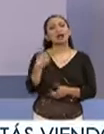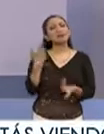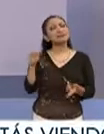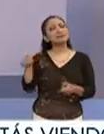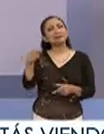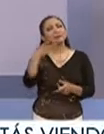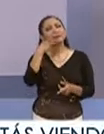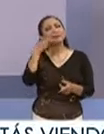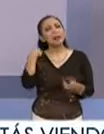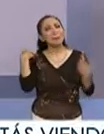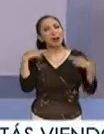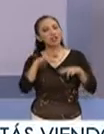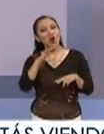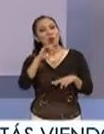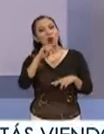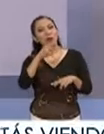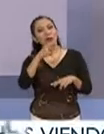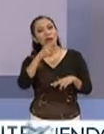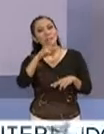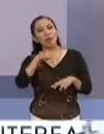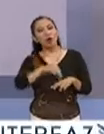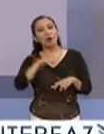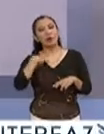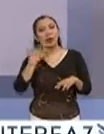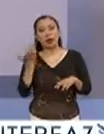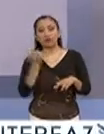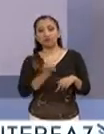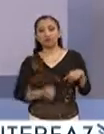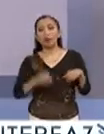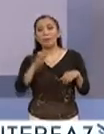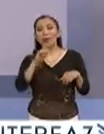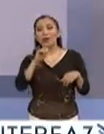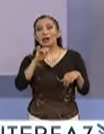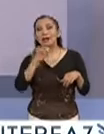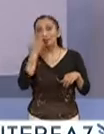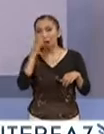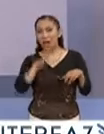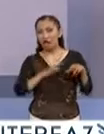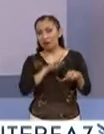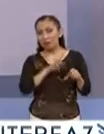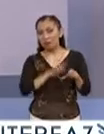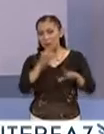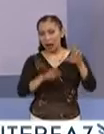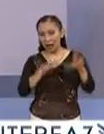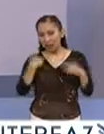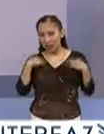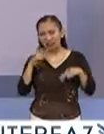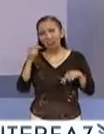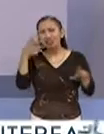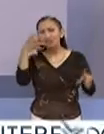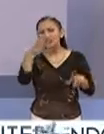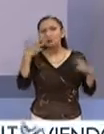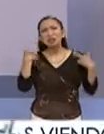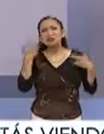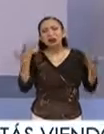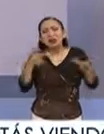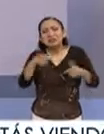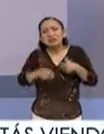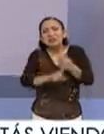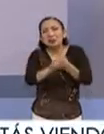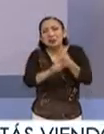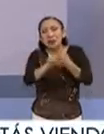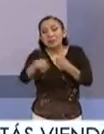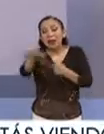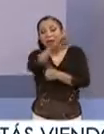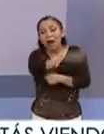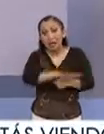va a hablar el maestro Cuauhtémoc Morales de la Benemérita Escuela Nacional de Maestros sobre los retos que tienen los docentes, esto